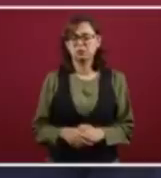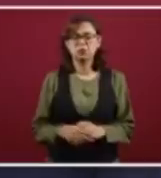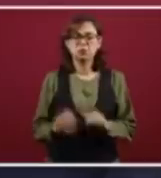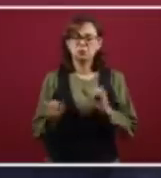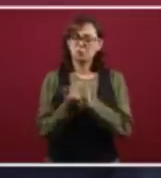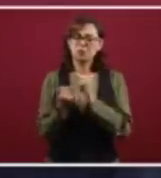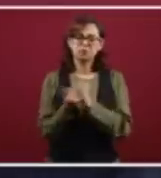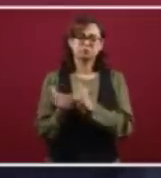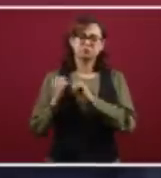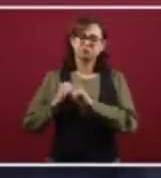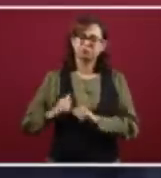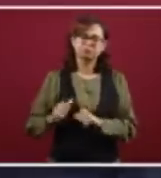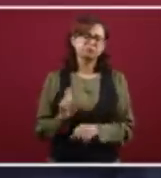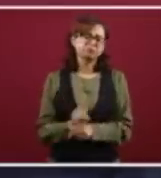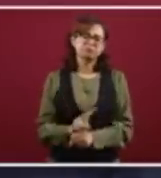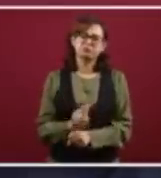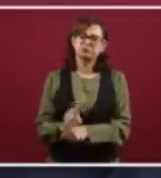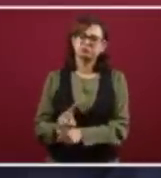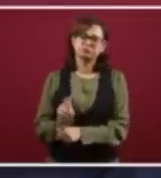la autoridad,